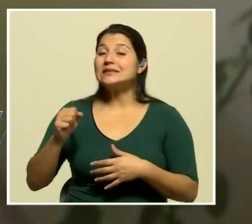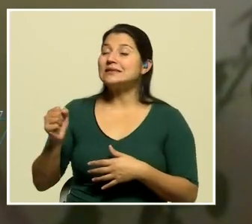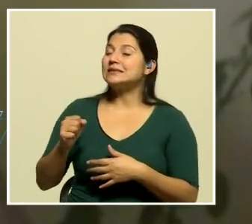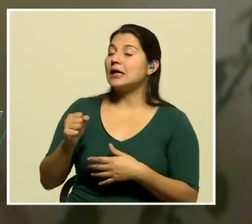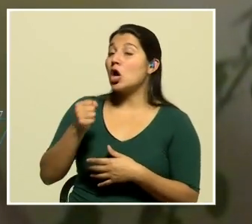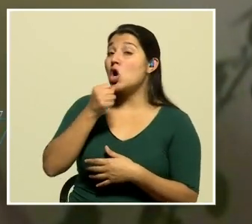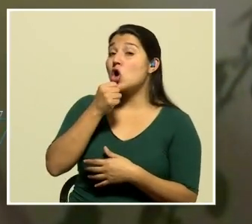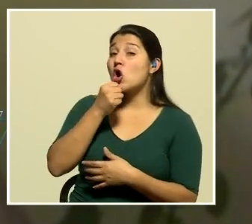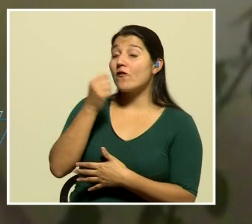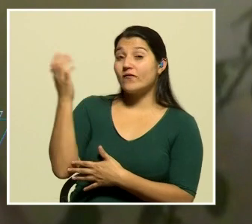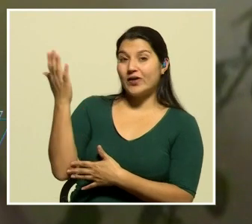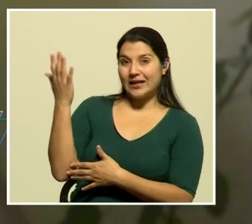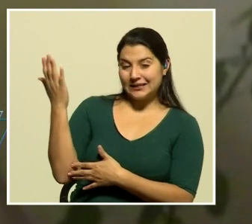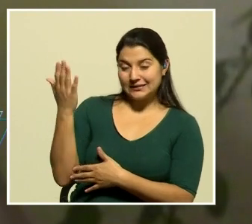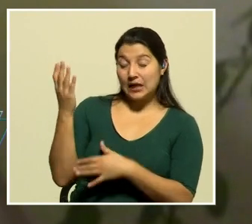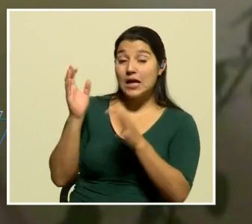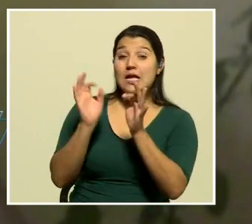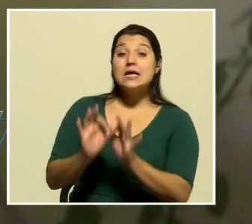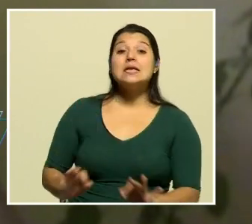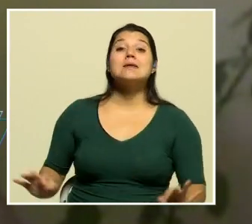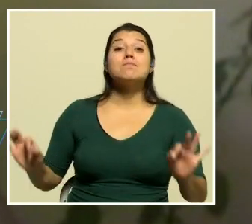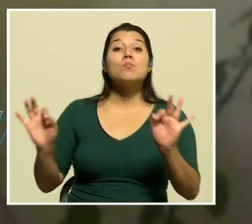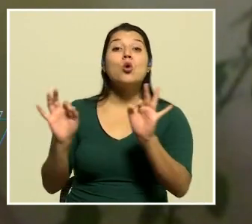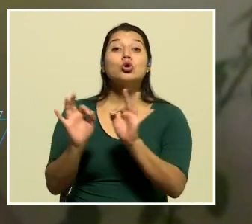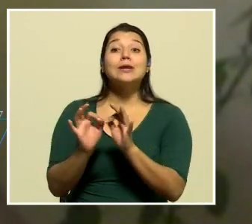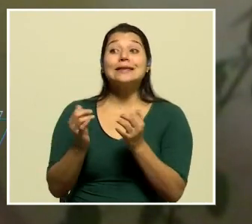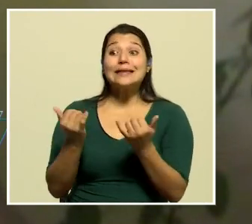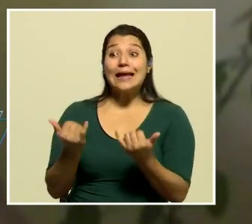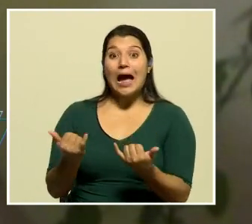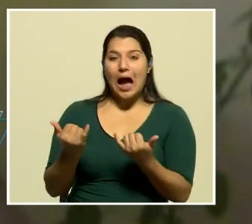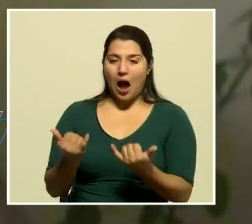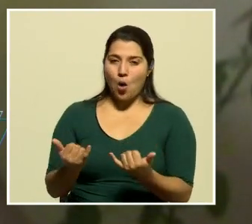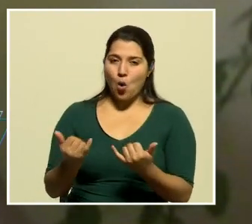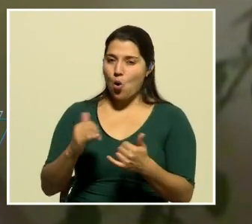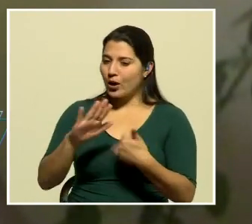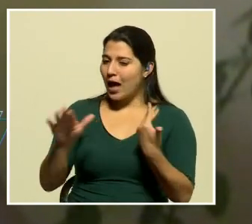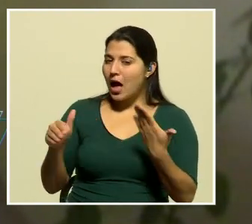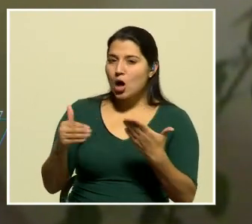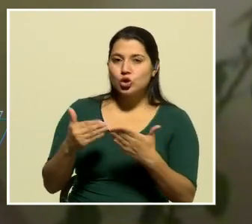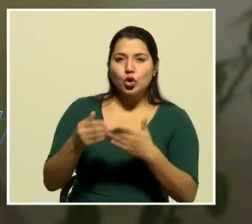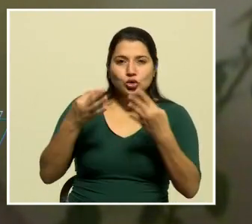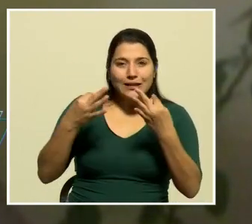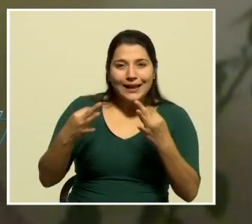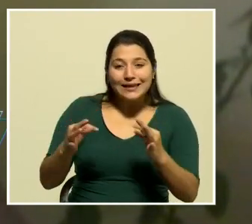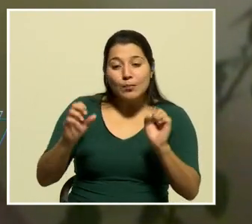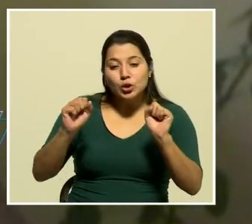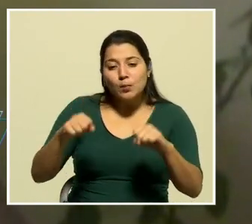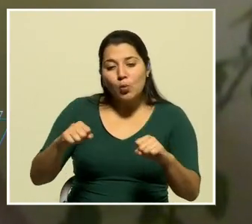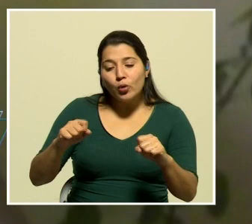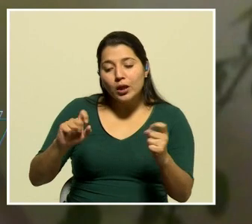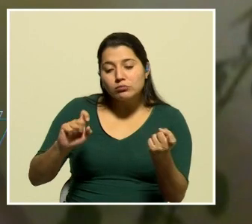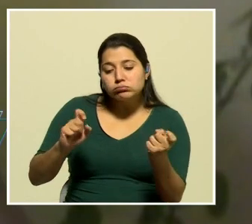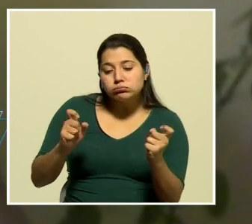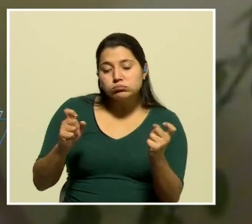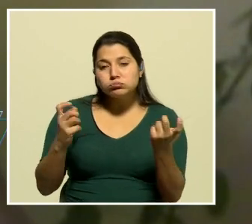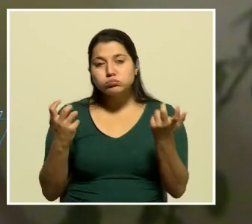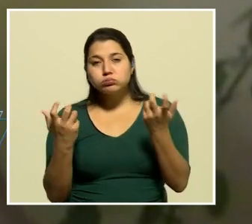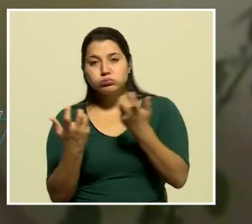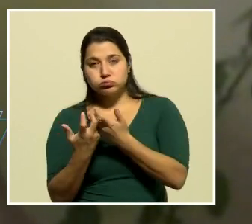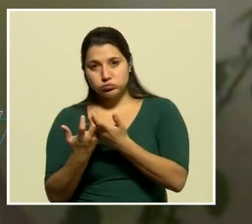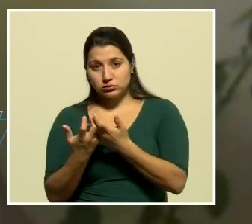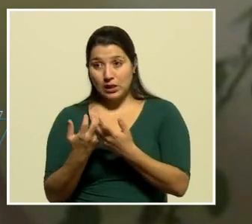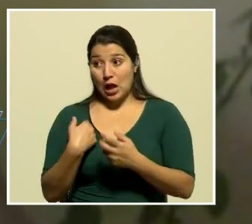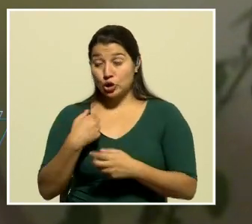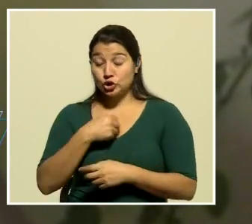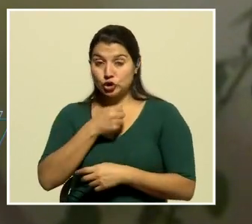de prensa es súper importante saber que es un momento en el que nos estamos adaptando todas y todos, ¿verdad? A los periodistas también nos